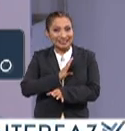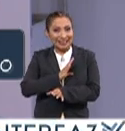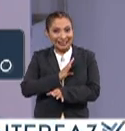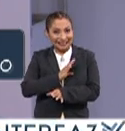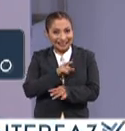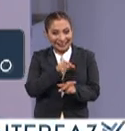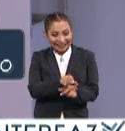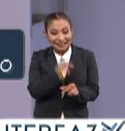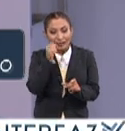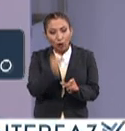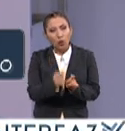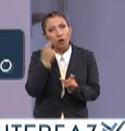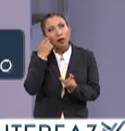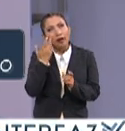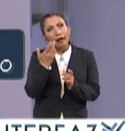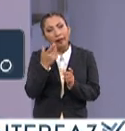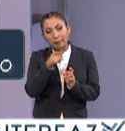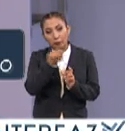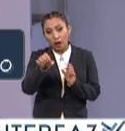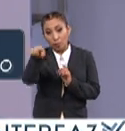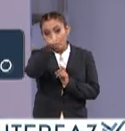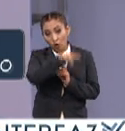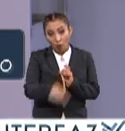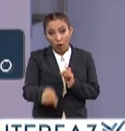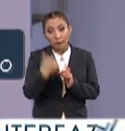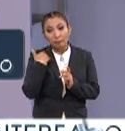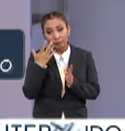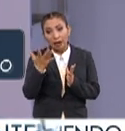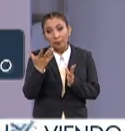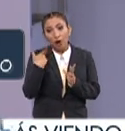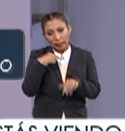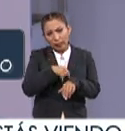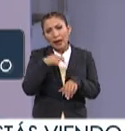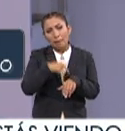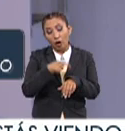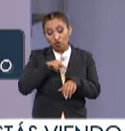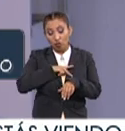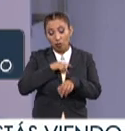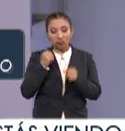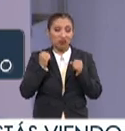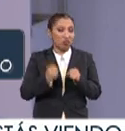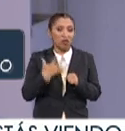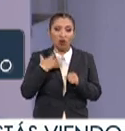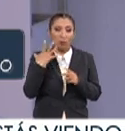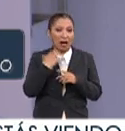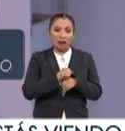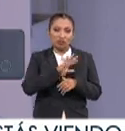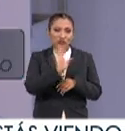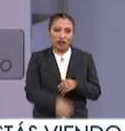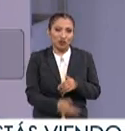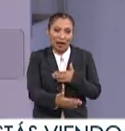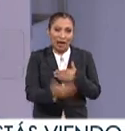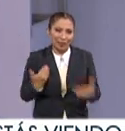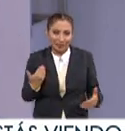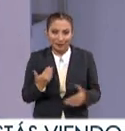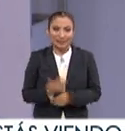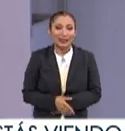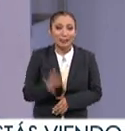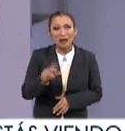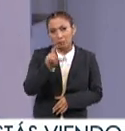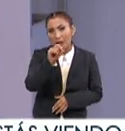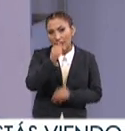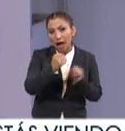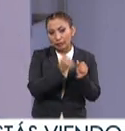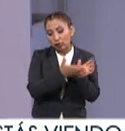tengamos, seguramente en el caso de ustedes les va a alcanzar el tiempo, en mi caso seguramente no me alcanzaría. Más o menos unos